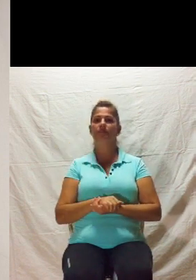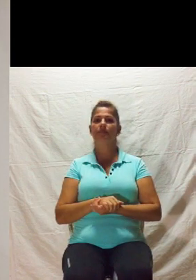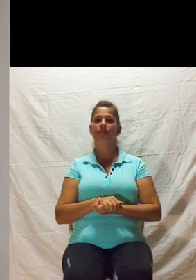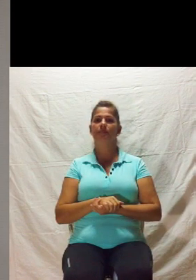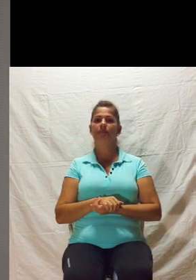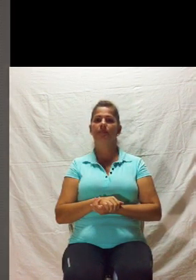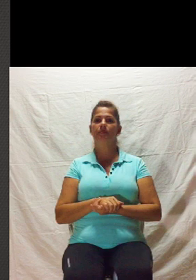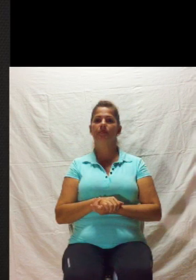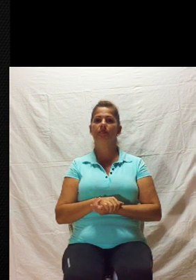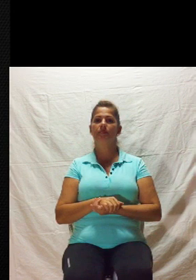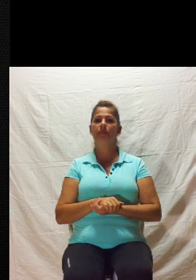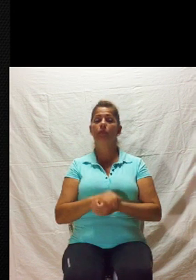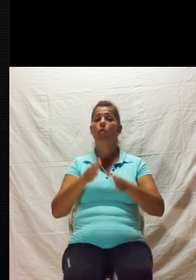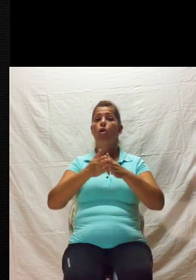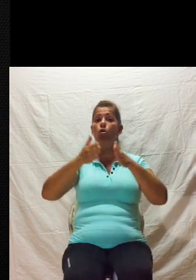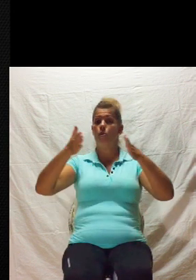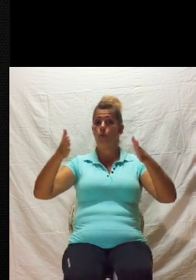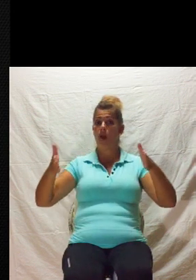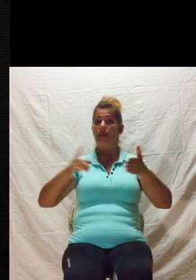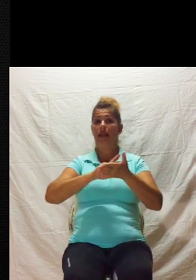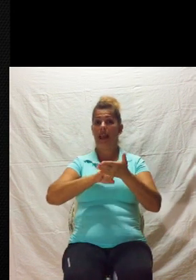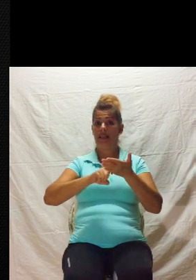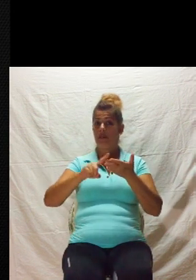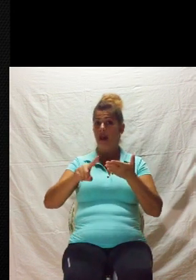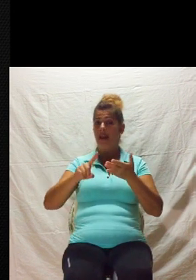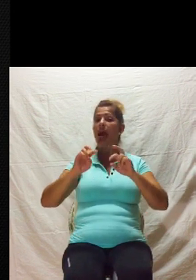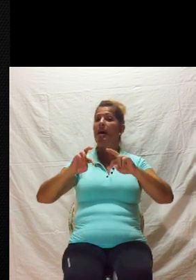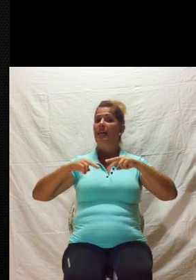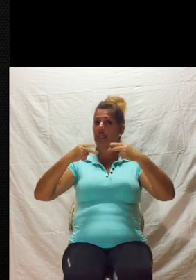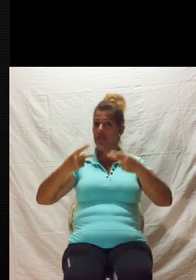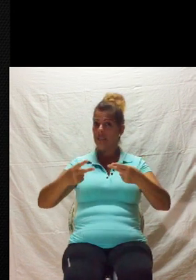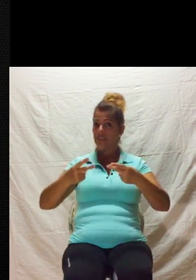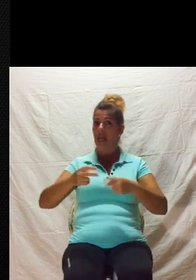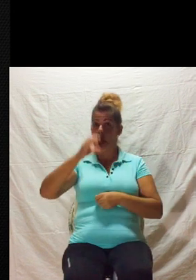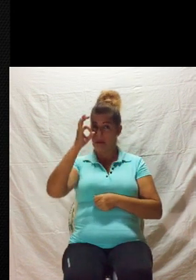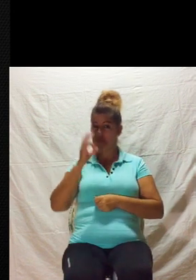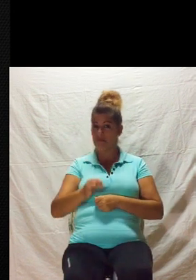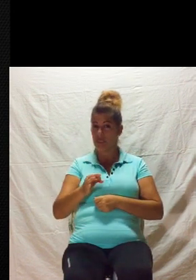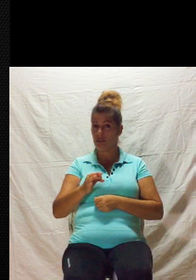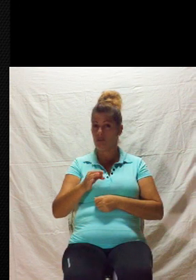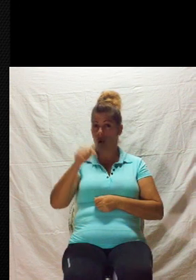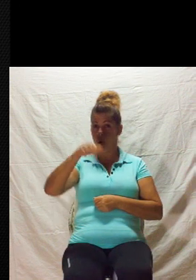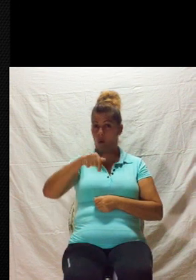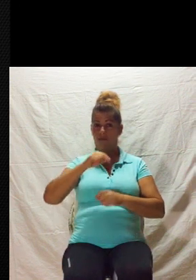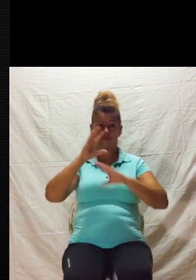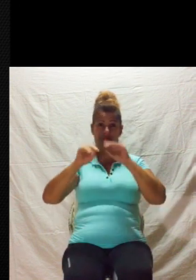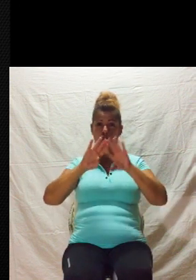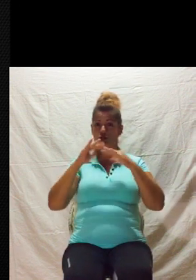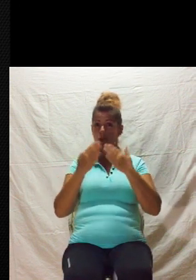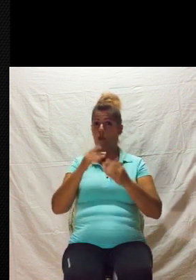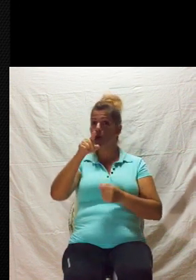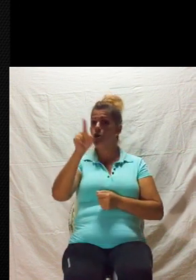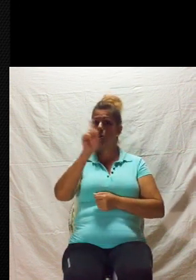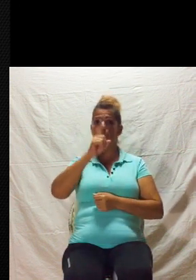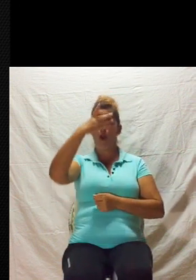Durante la semana, Repite la sesión de hoy,